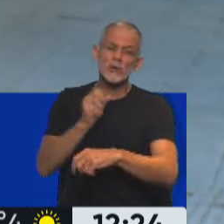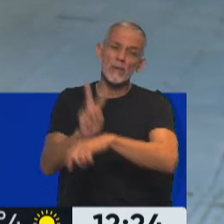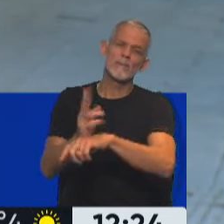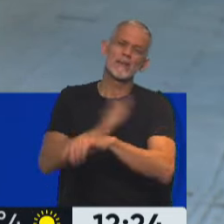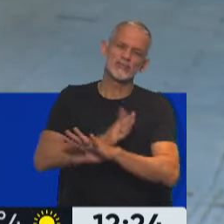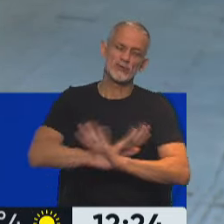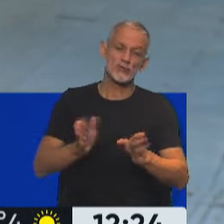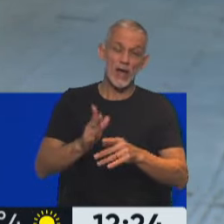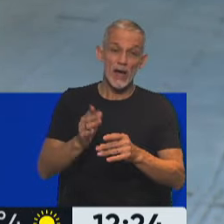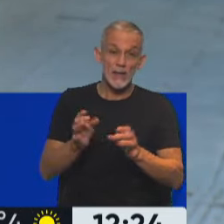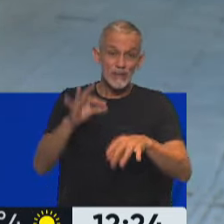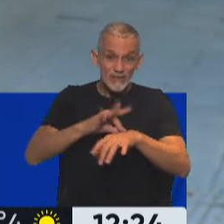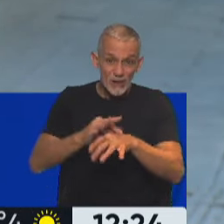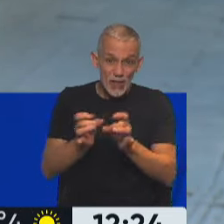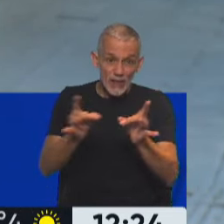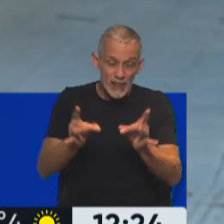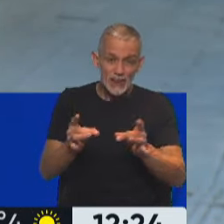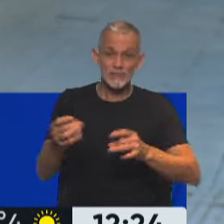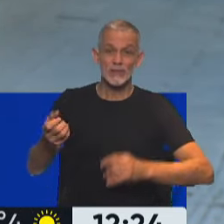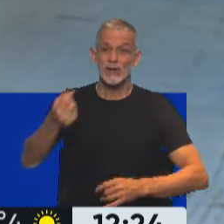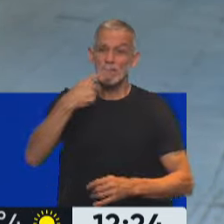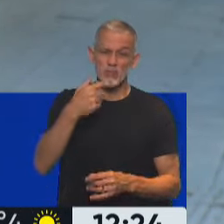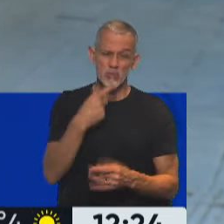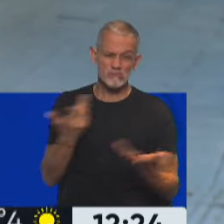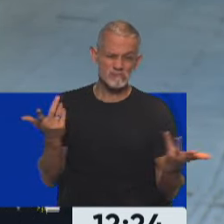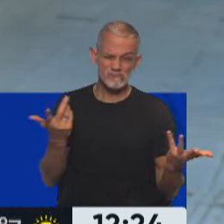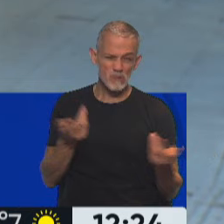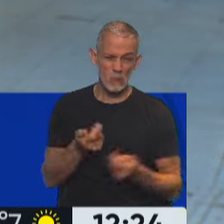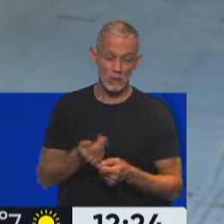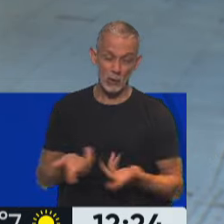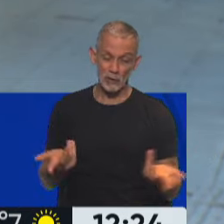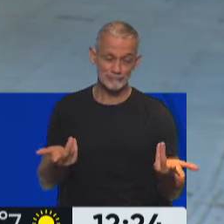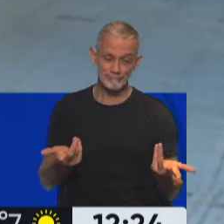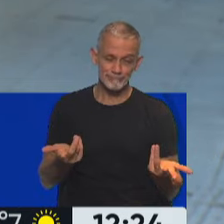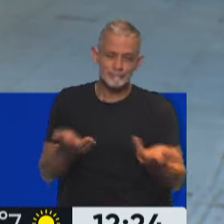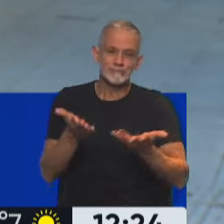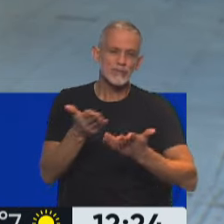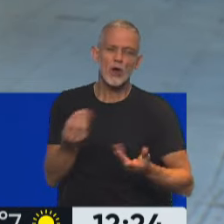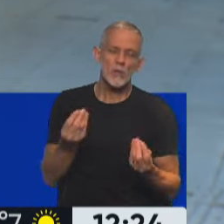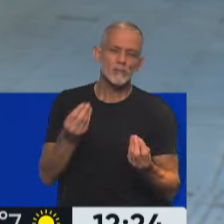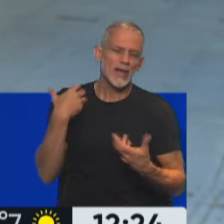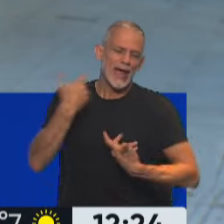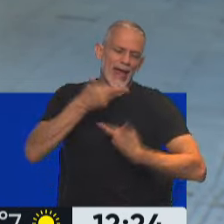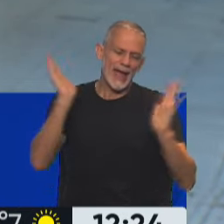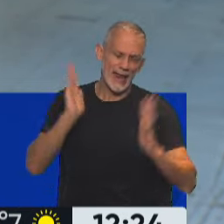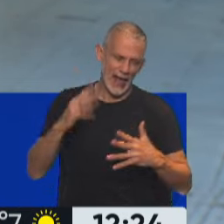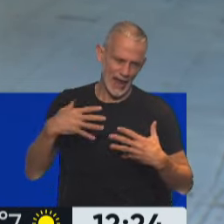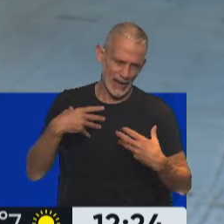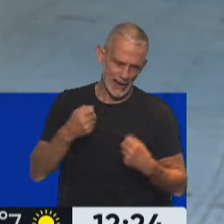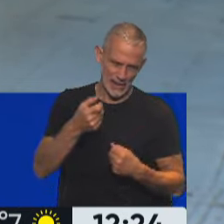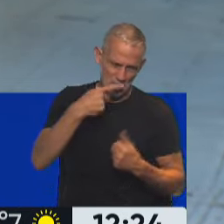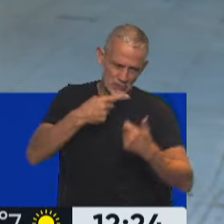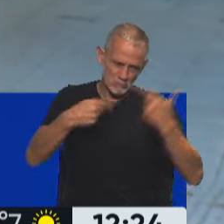que está instalada la enfermedad, los antivirales en general tienen poca efectividad. Se trata con medidas generales de salud